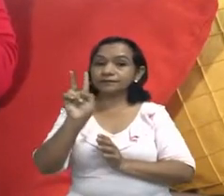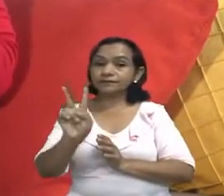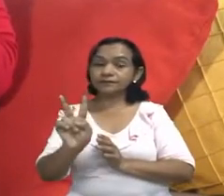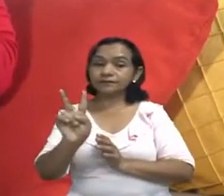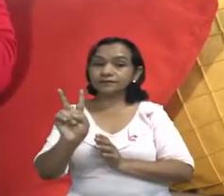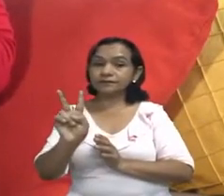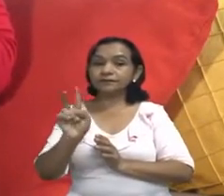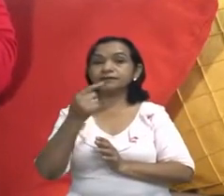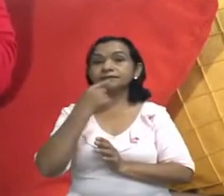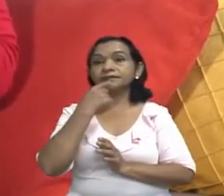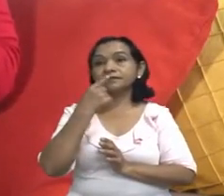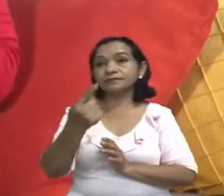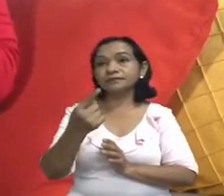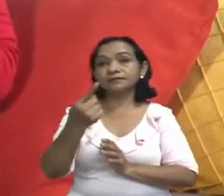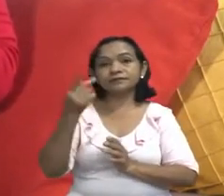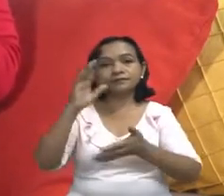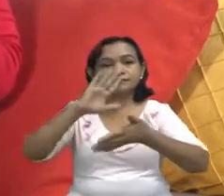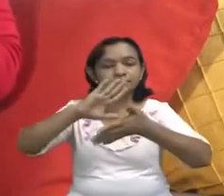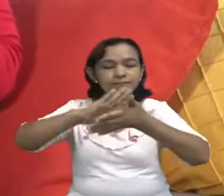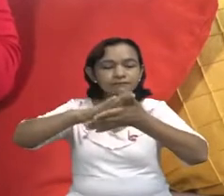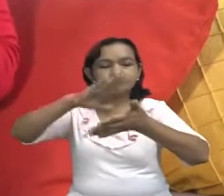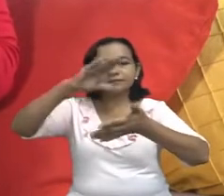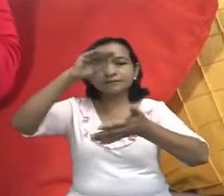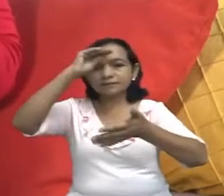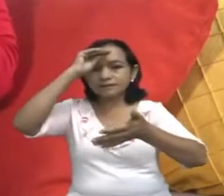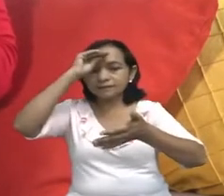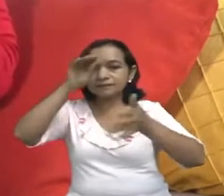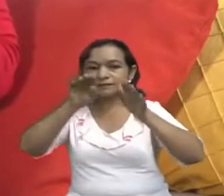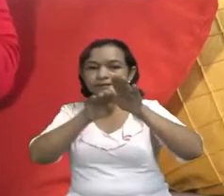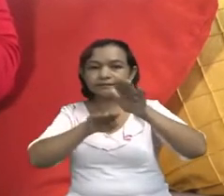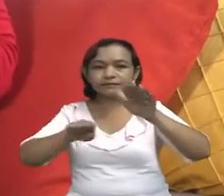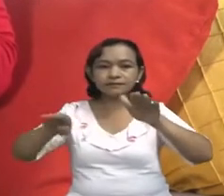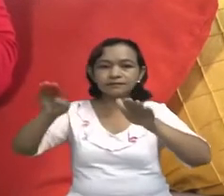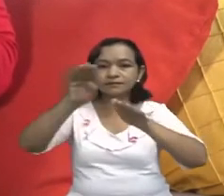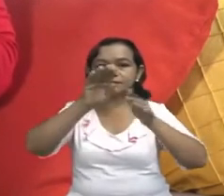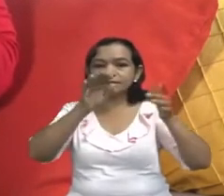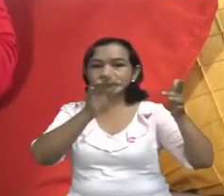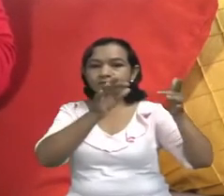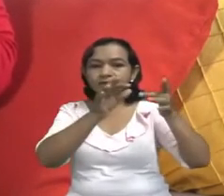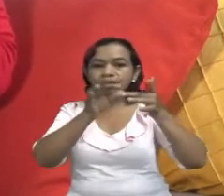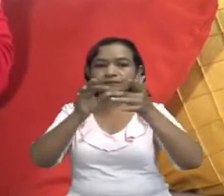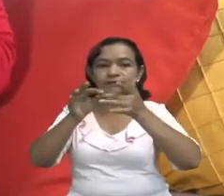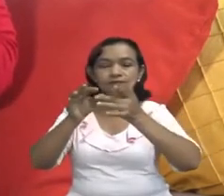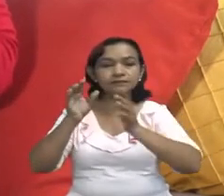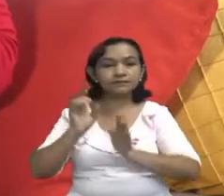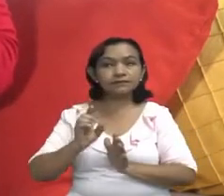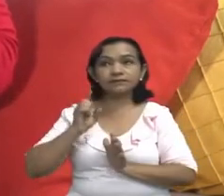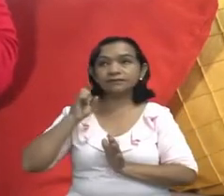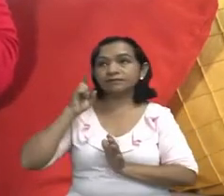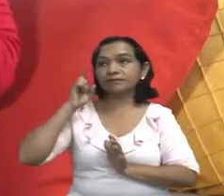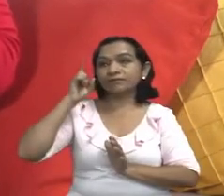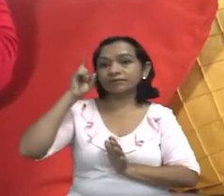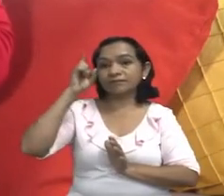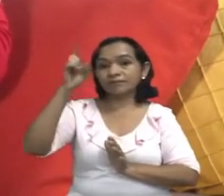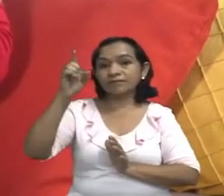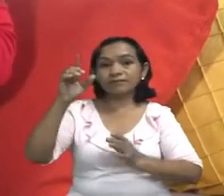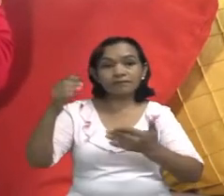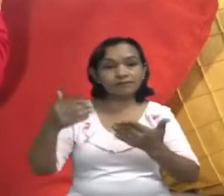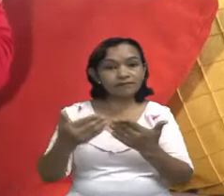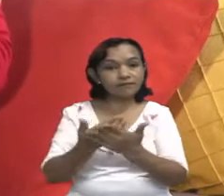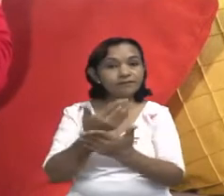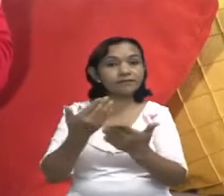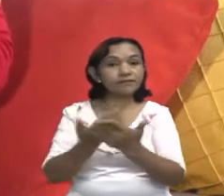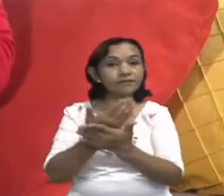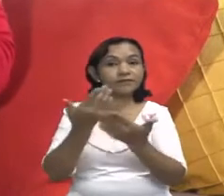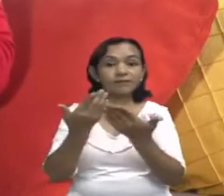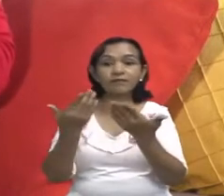puedo decir que es la capacitación. Entonces, eso nos ha permitido ir avanzando también a la par de los